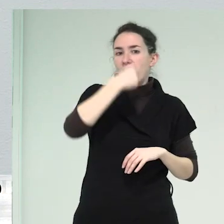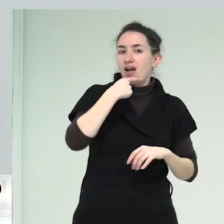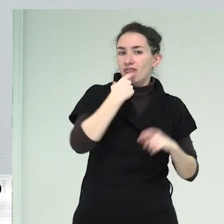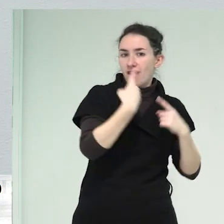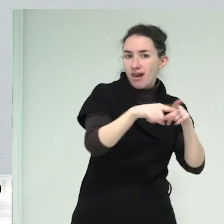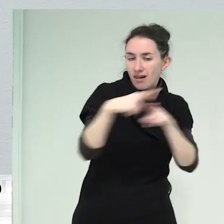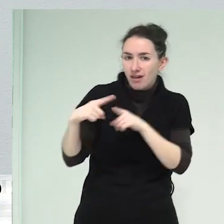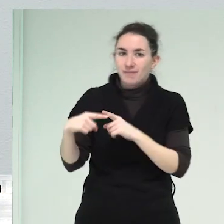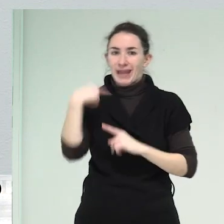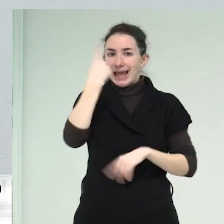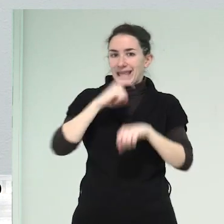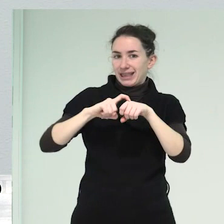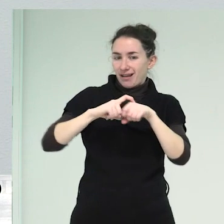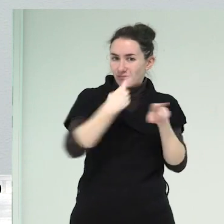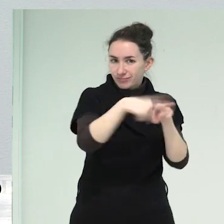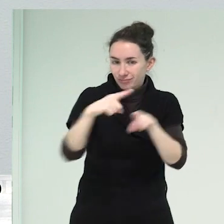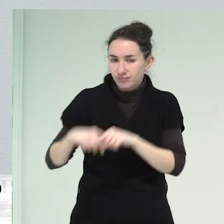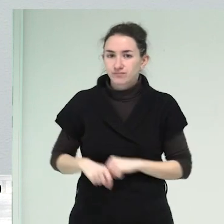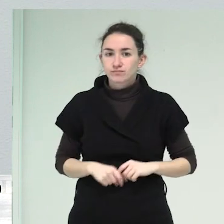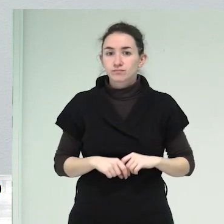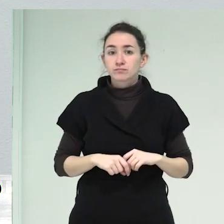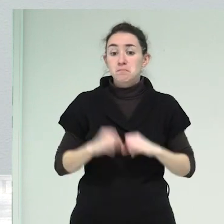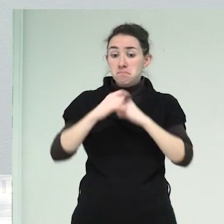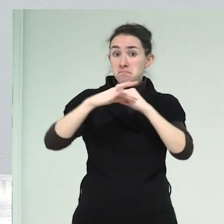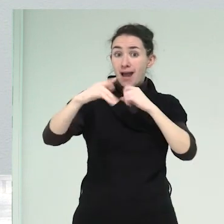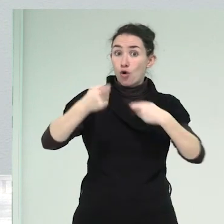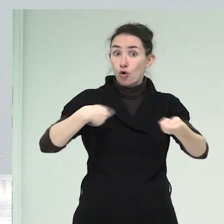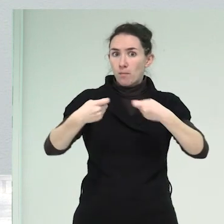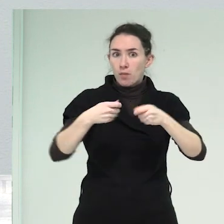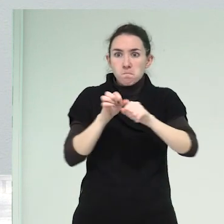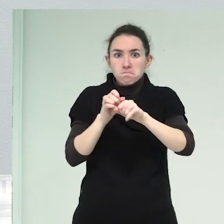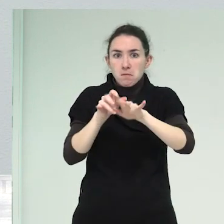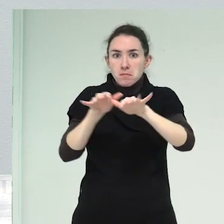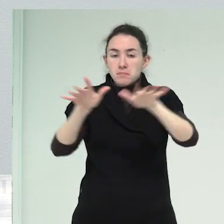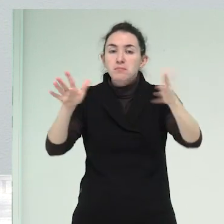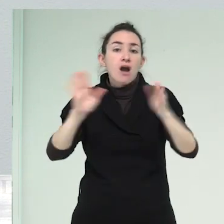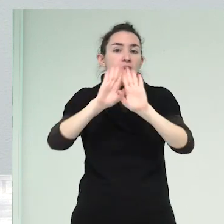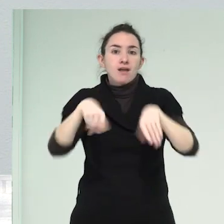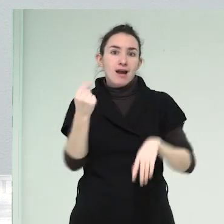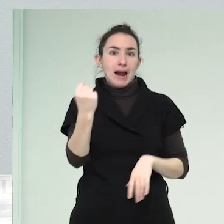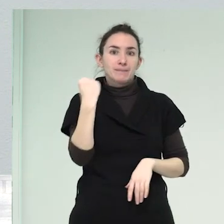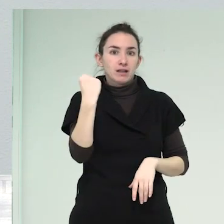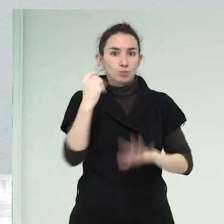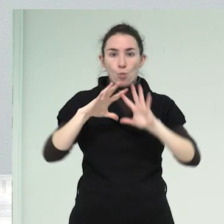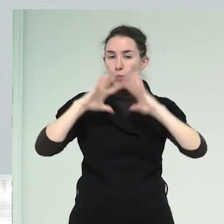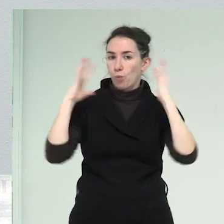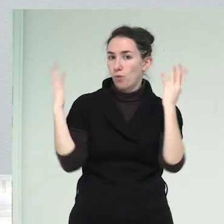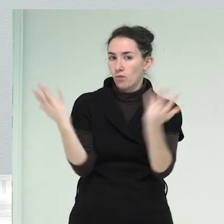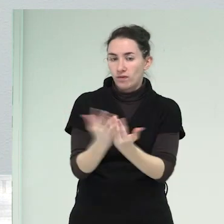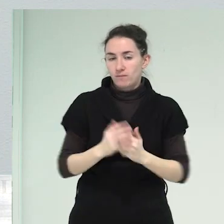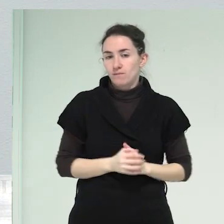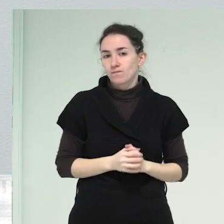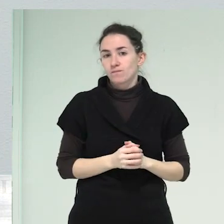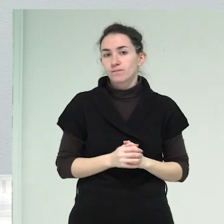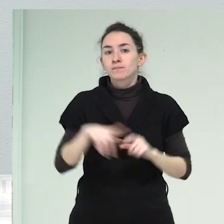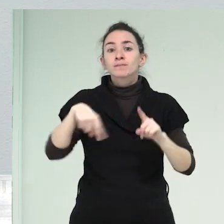mundo. El comercio marítimo se expandió en el Océano Atlántico, con ello el capitalismo se hizo mundial. Y la